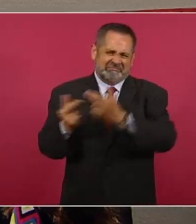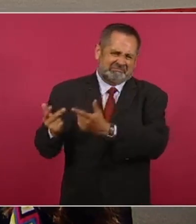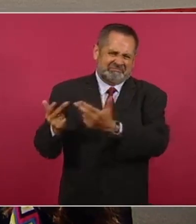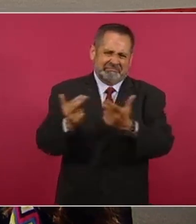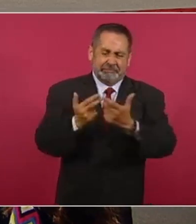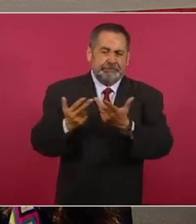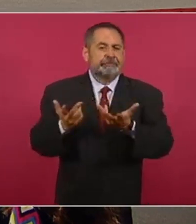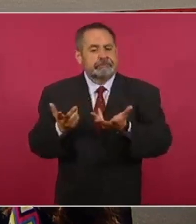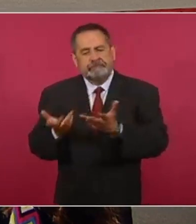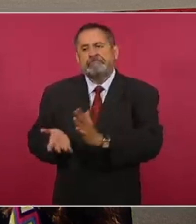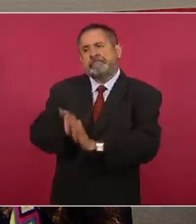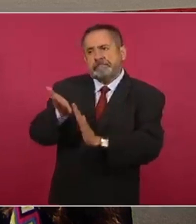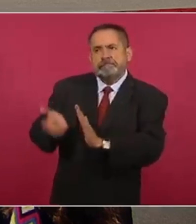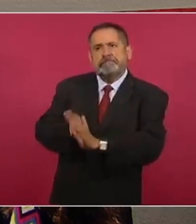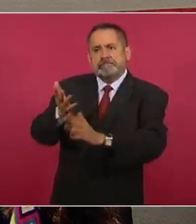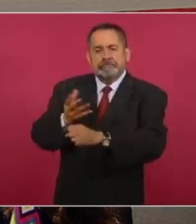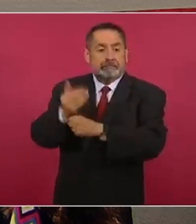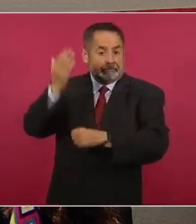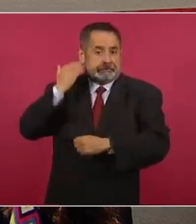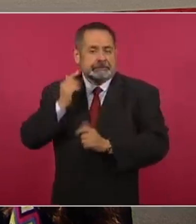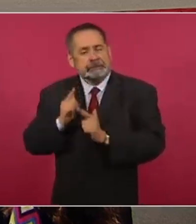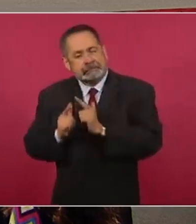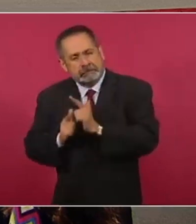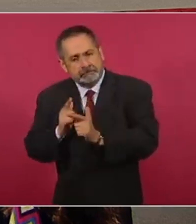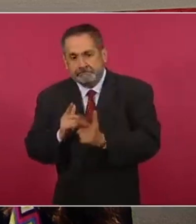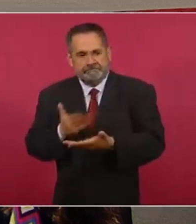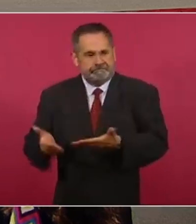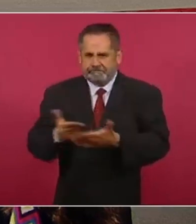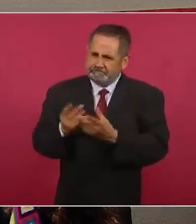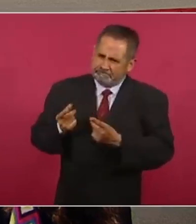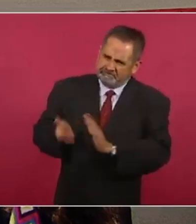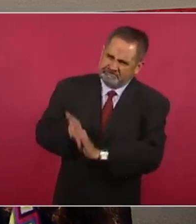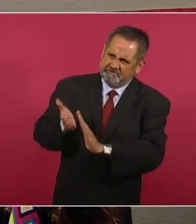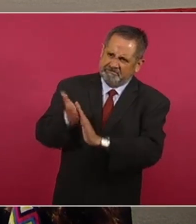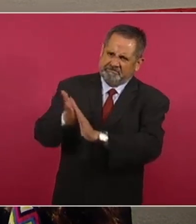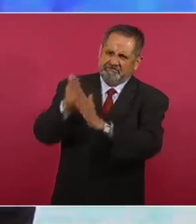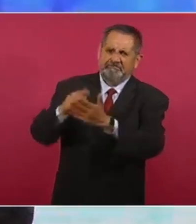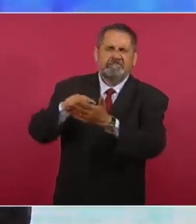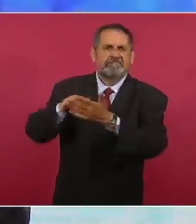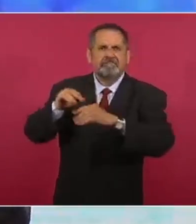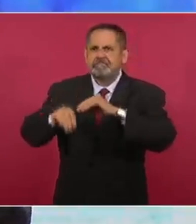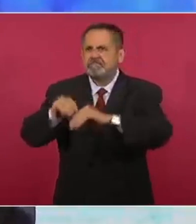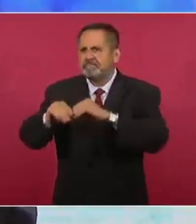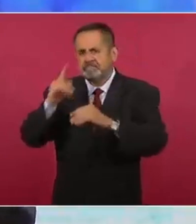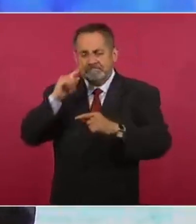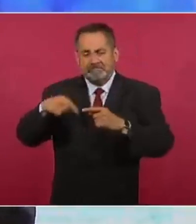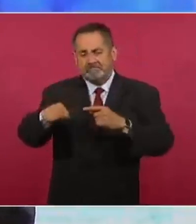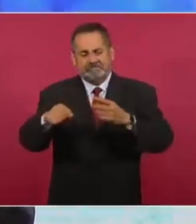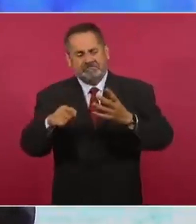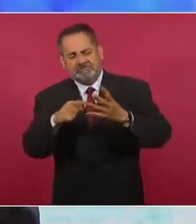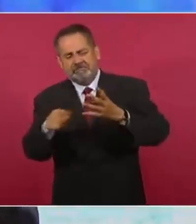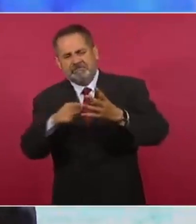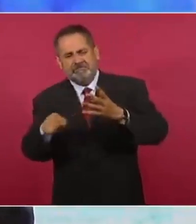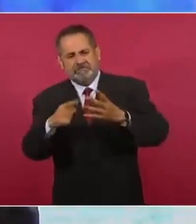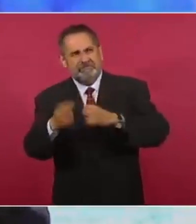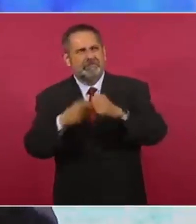lento avance pero que ahora ya se está trabajando para que esté listo hacia el último trimestre de este de este año en